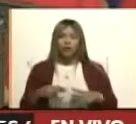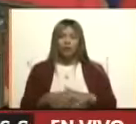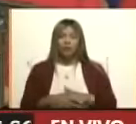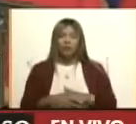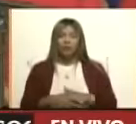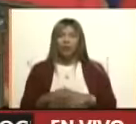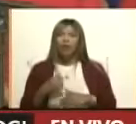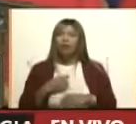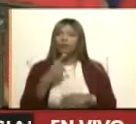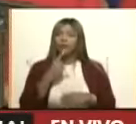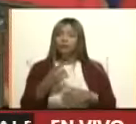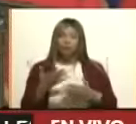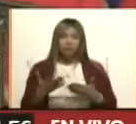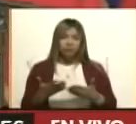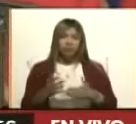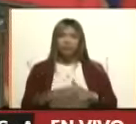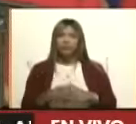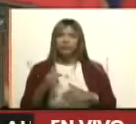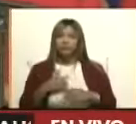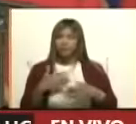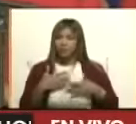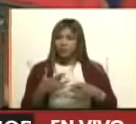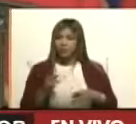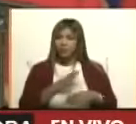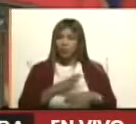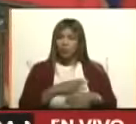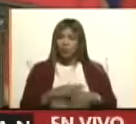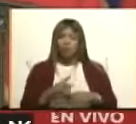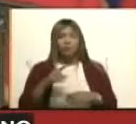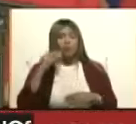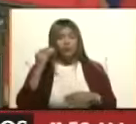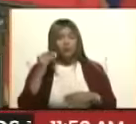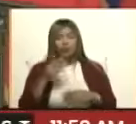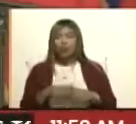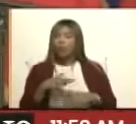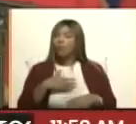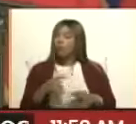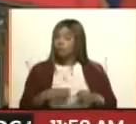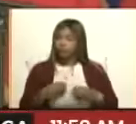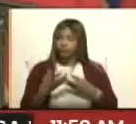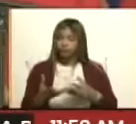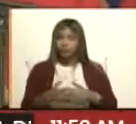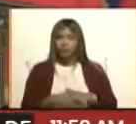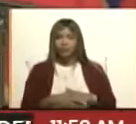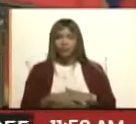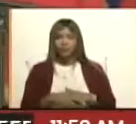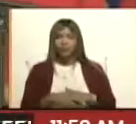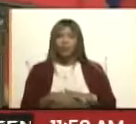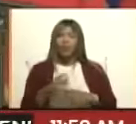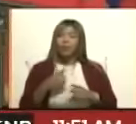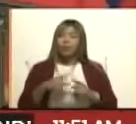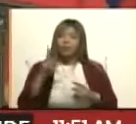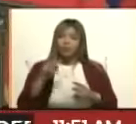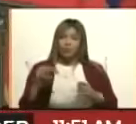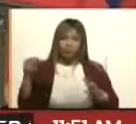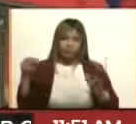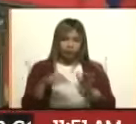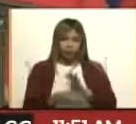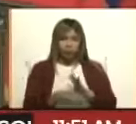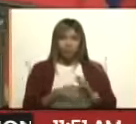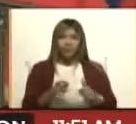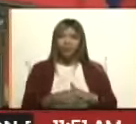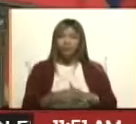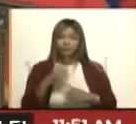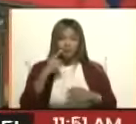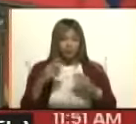Es decir, no solo en mis intereses propios, en mi opinión, en poder expresarla, sino ir más allá,